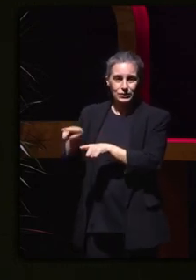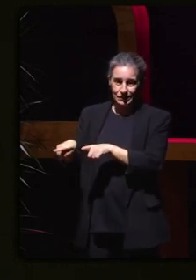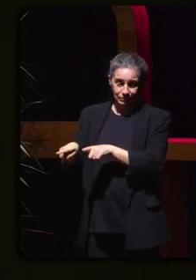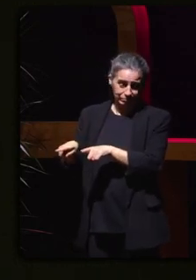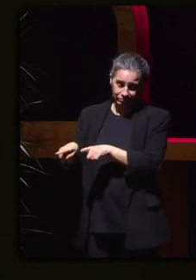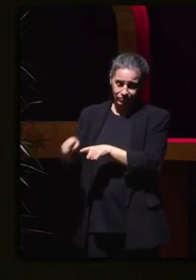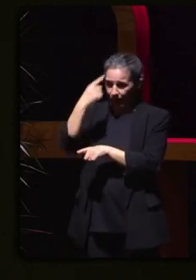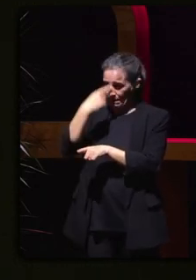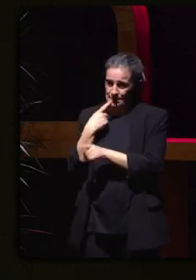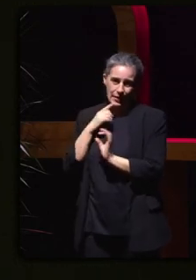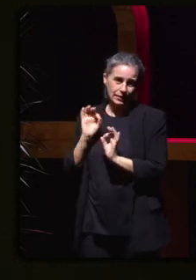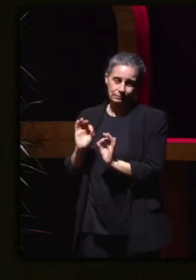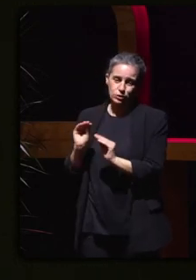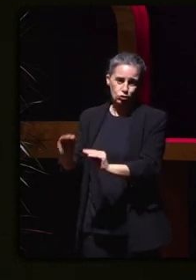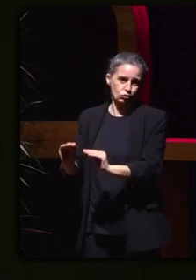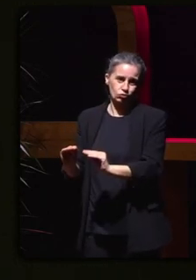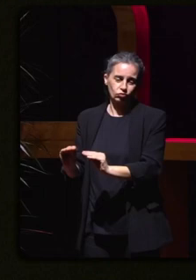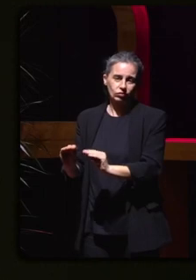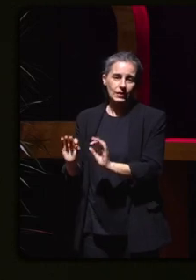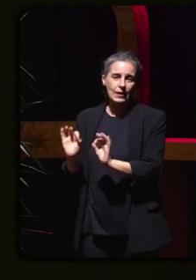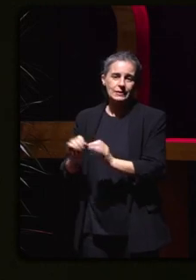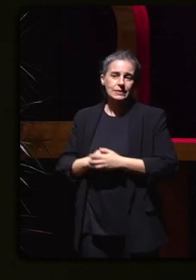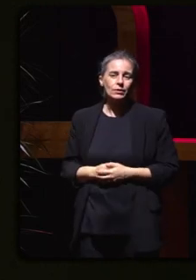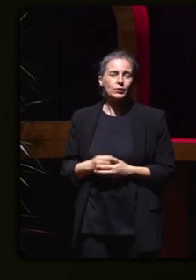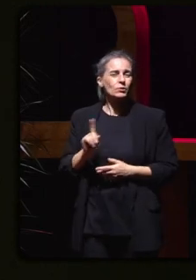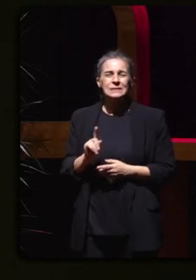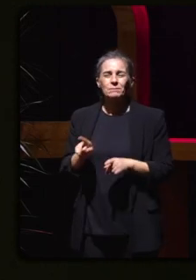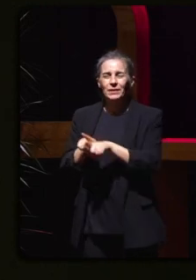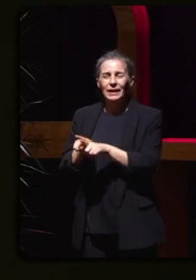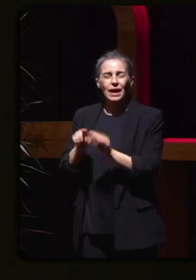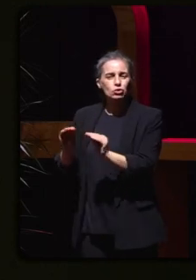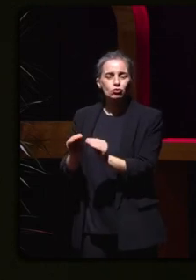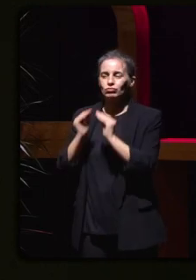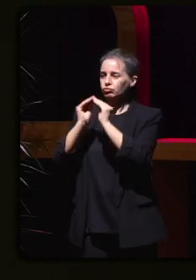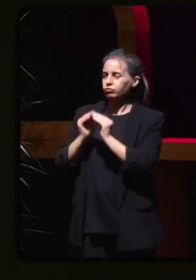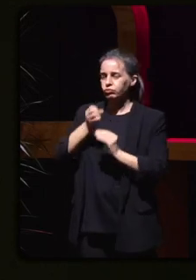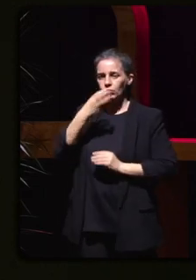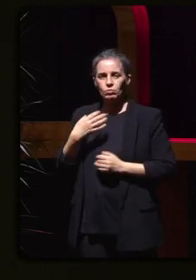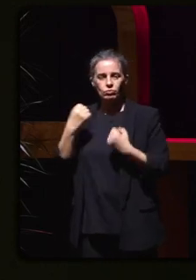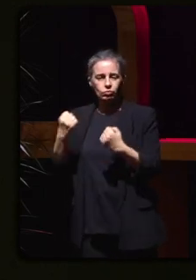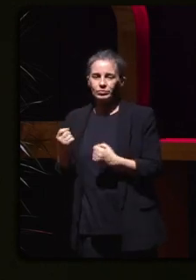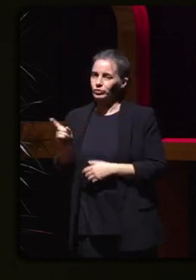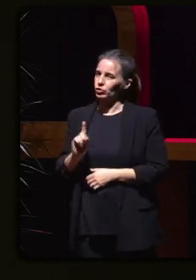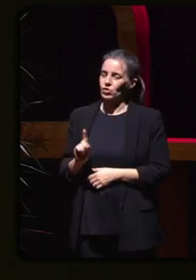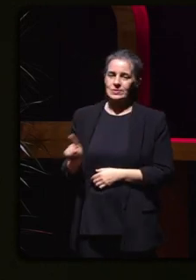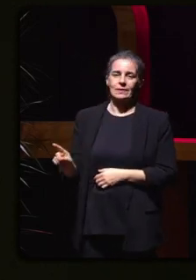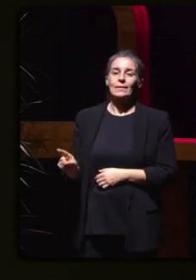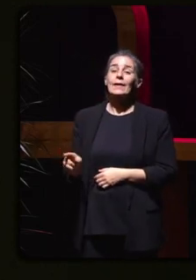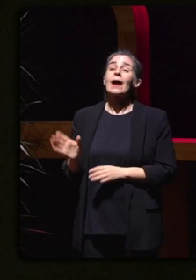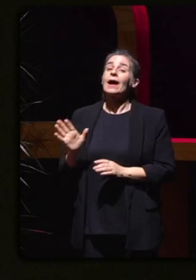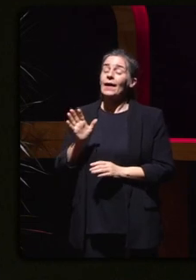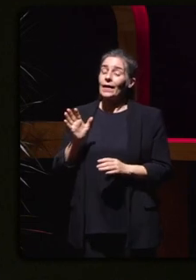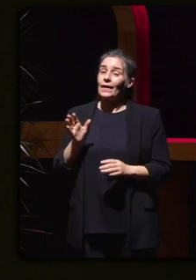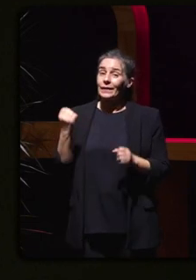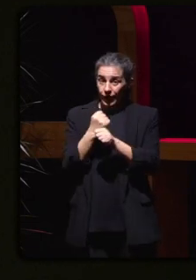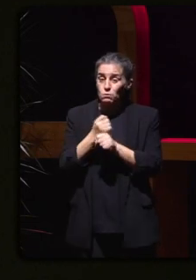está hablando del producto ni está no se trata de una de una crítica elaborada y sólida ahora bien es mucho más difícil saber detectar dónde vienen